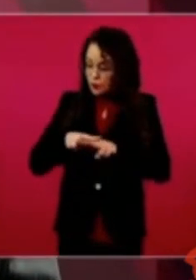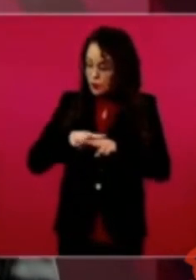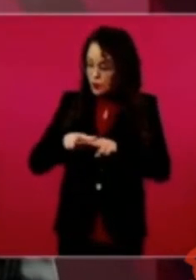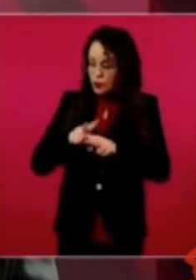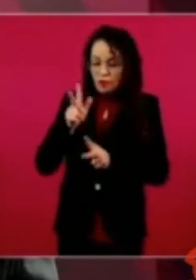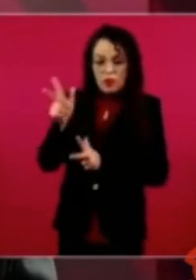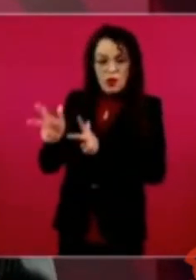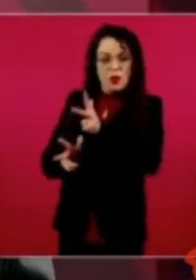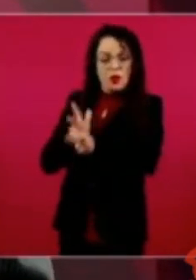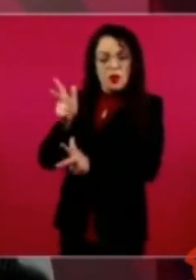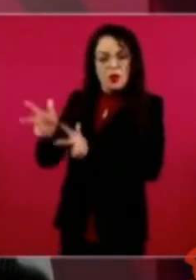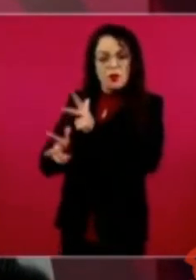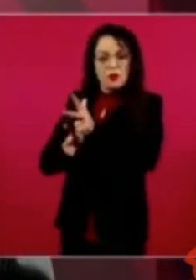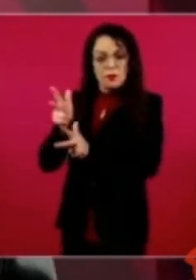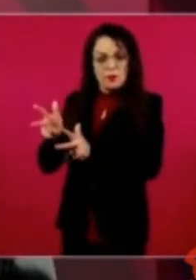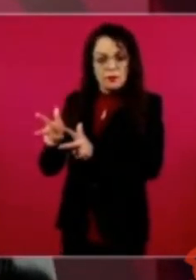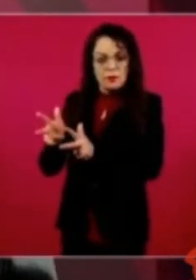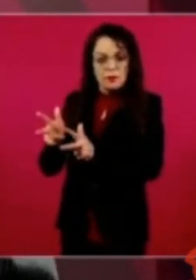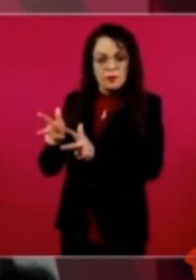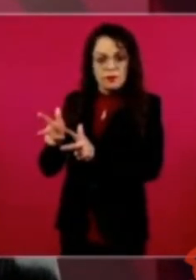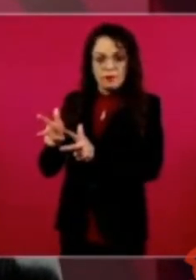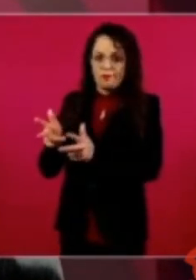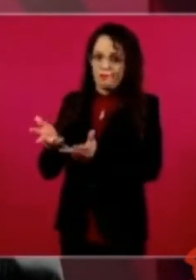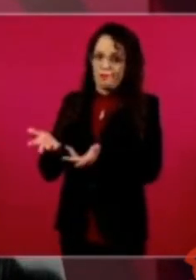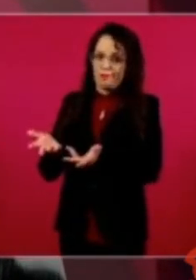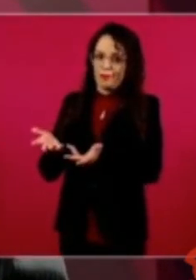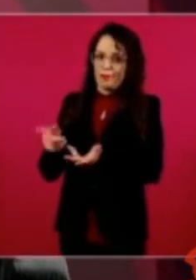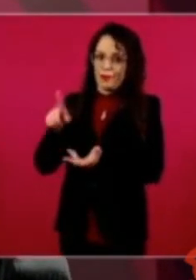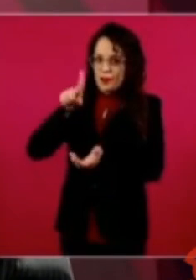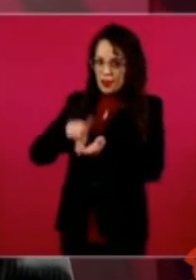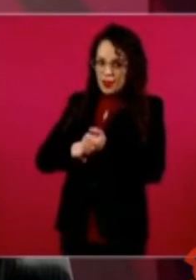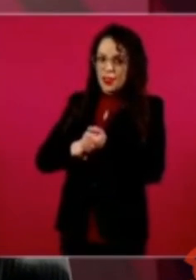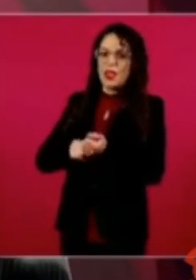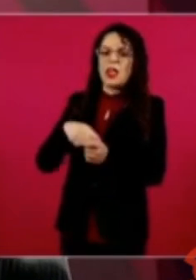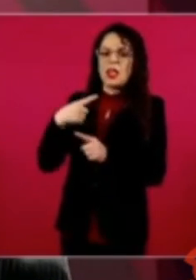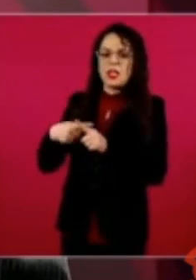Rescató a todas las empresas extranjeras y convirtió